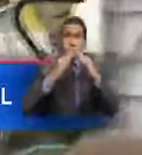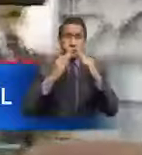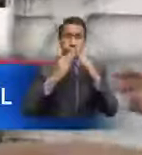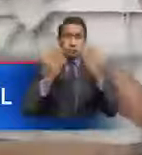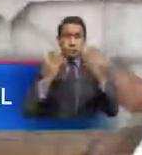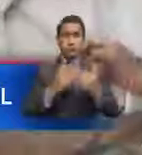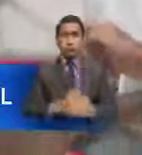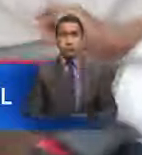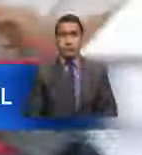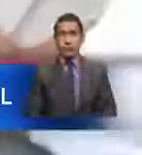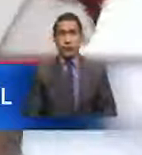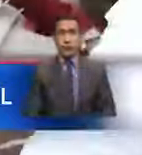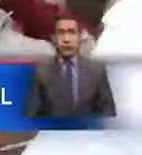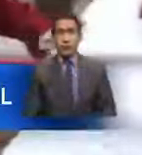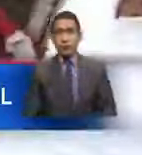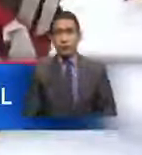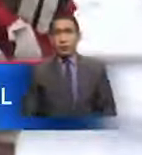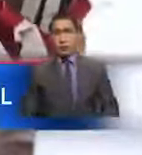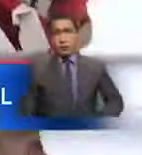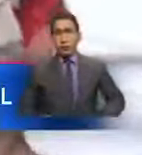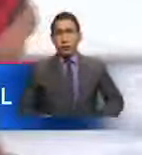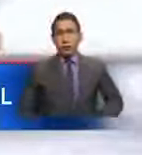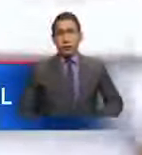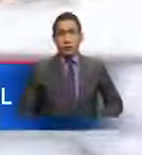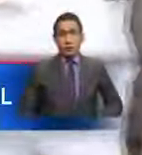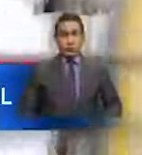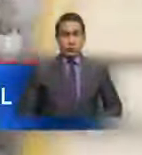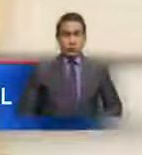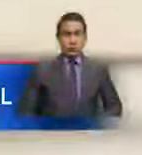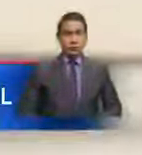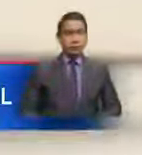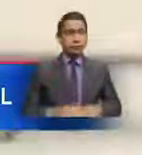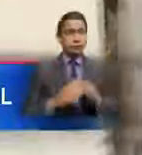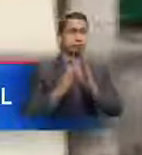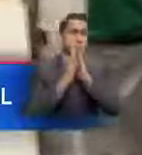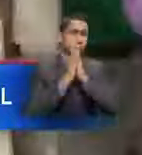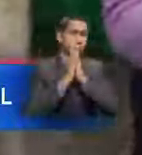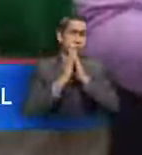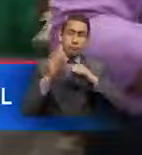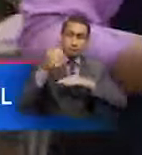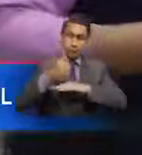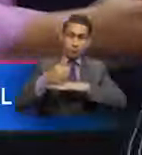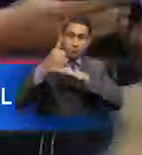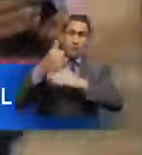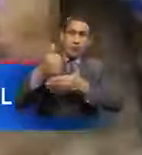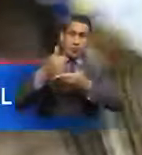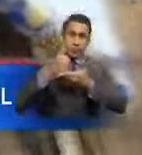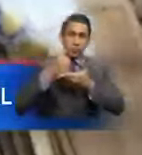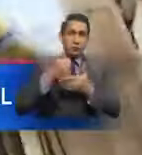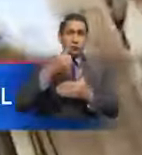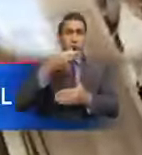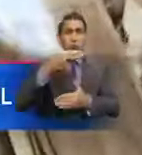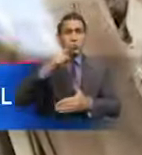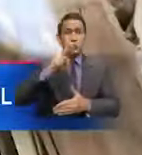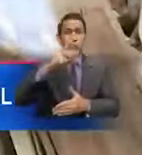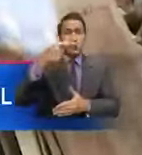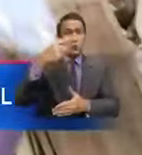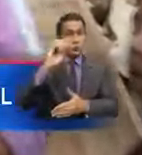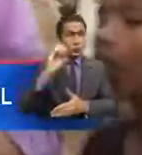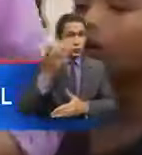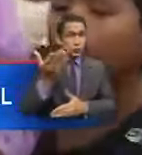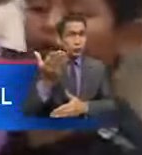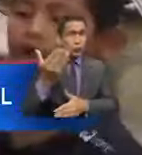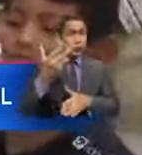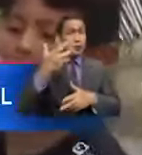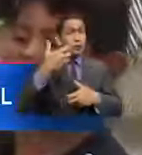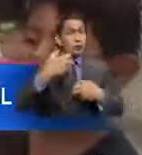reiteramos el llamado a las autoridades, ayuda prioritaria para esta persona. Hablamos de Hugo Zambrano, quien tiene un problema